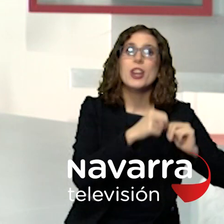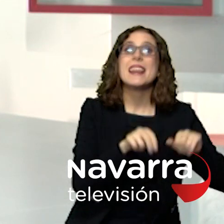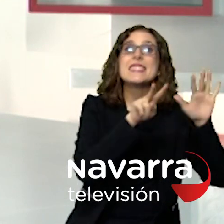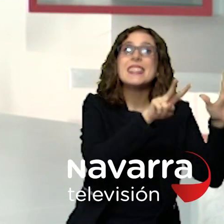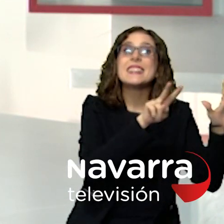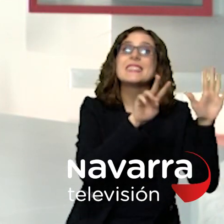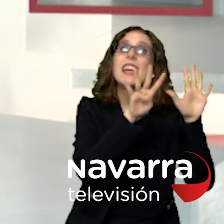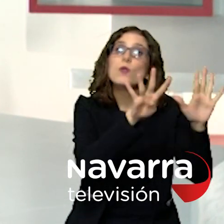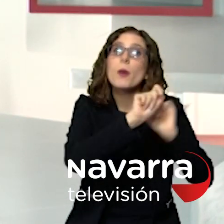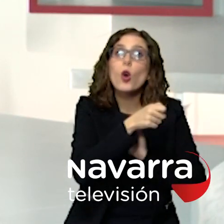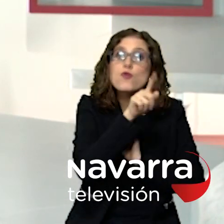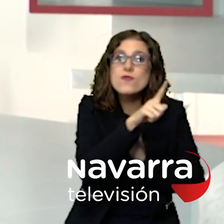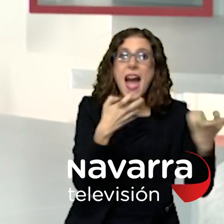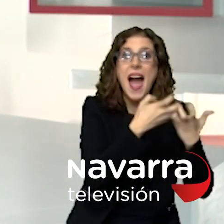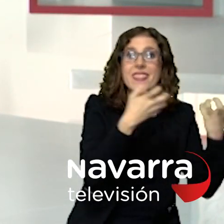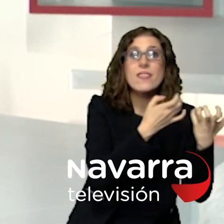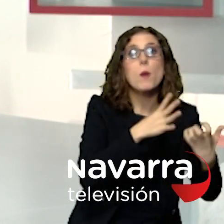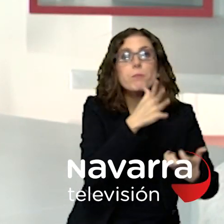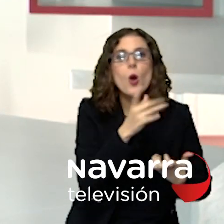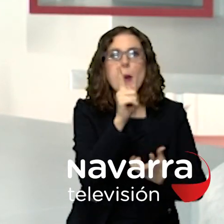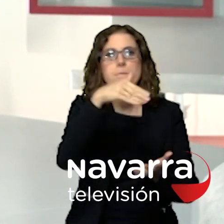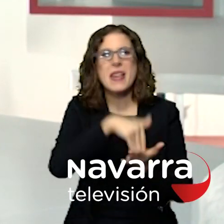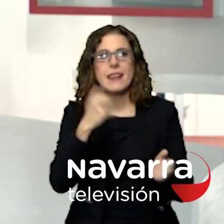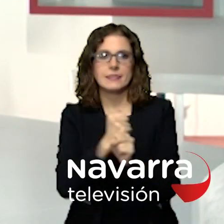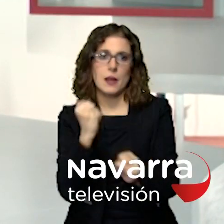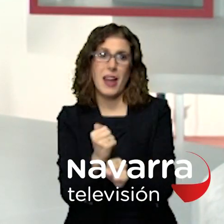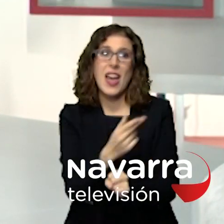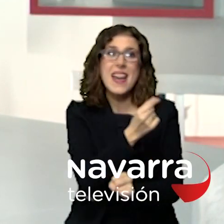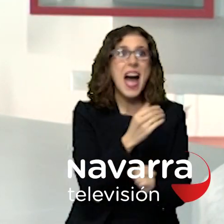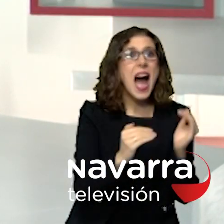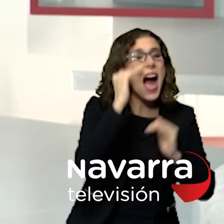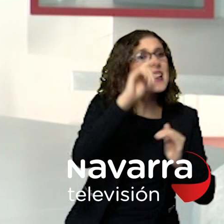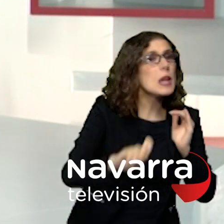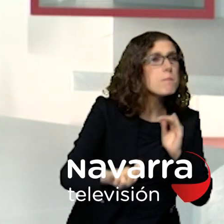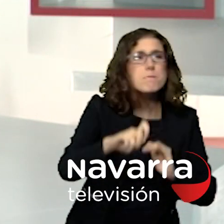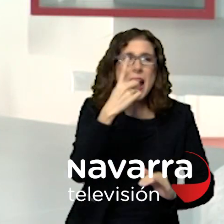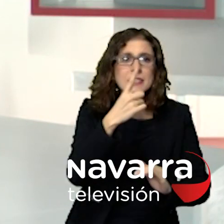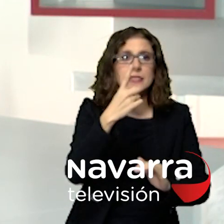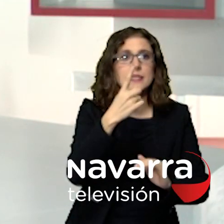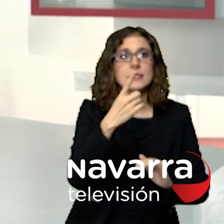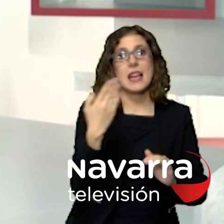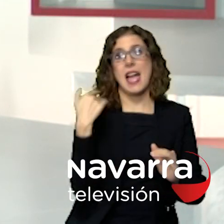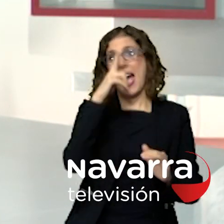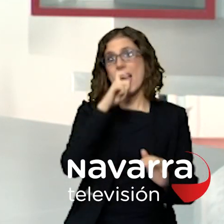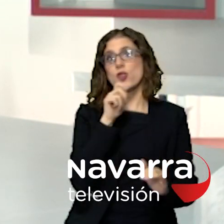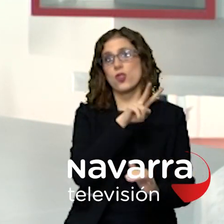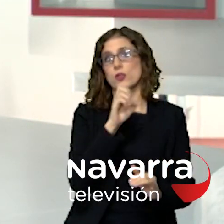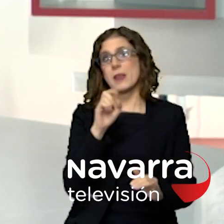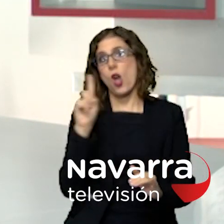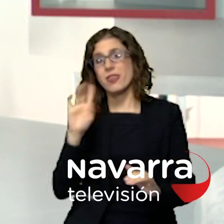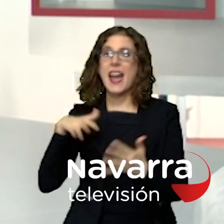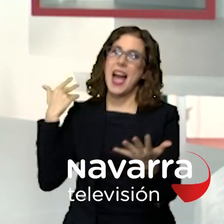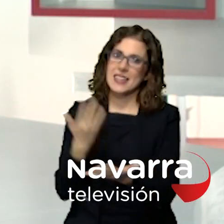accidentes por cada 1.000 trabajadores, una cifra que es la más alta desde 2011. Solo en el segundo semestre de 2019